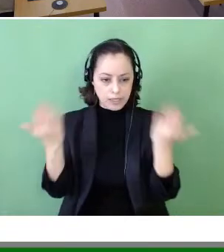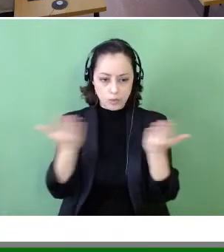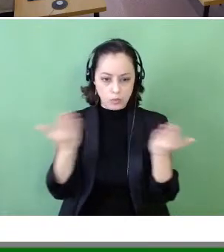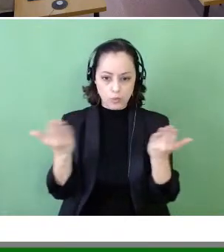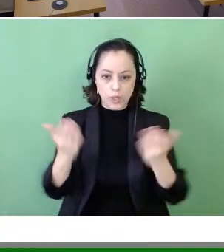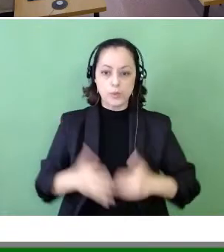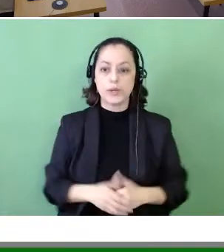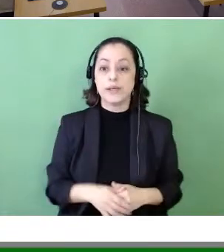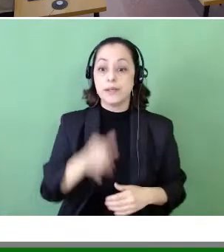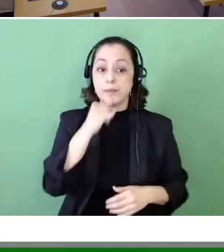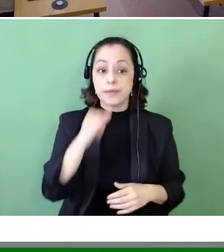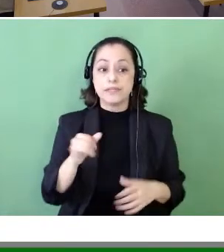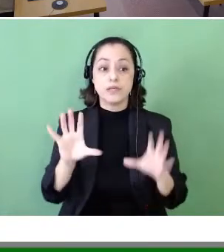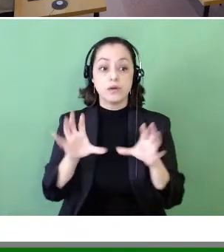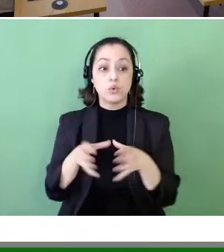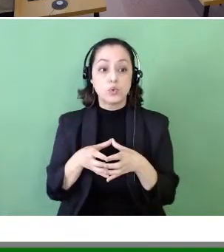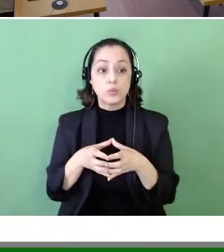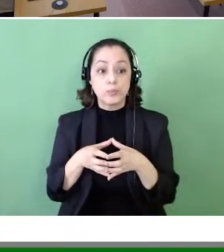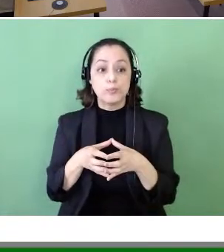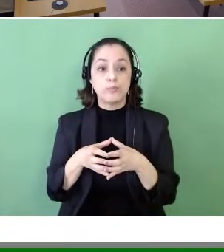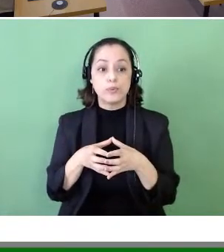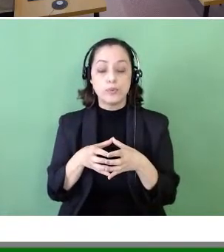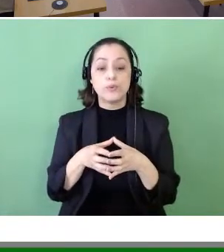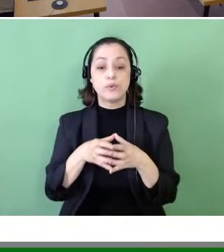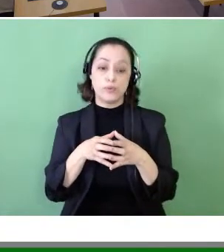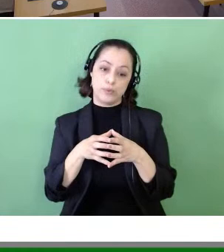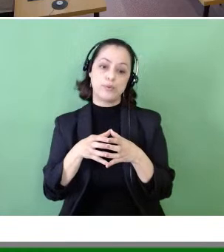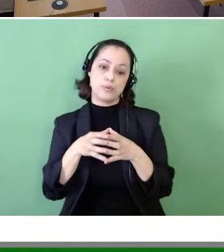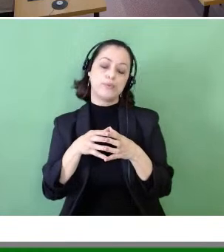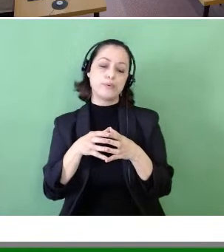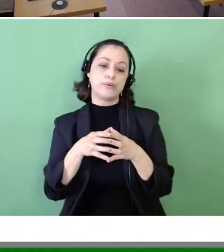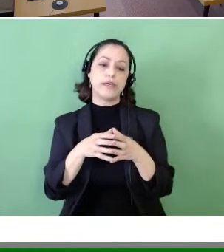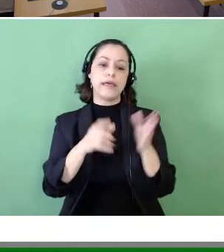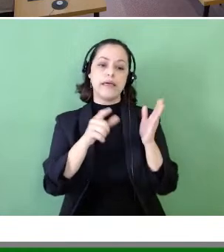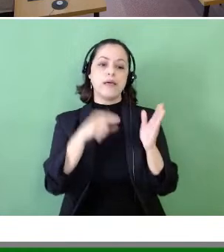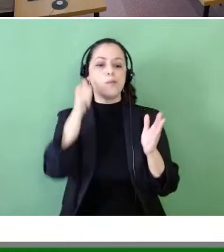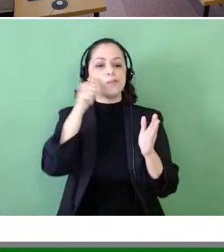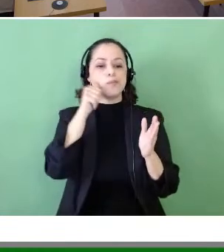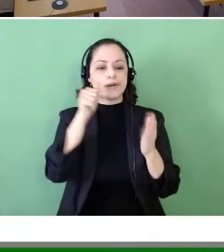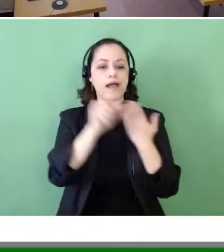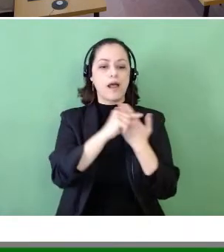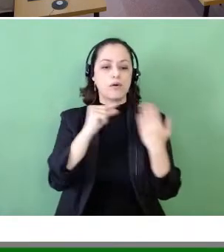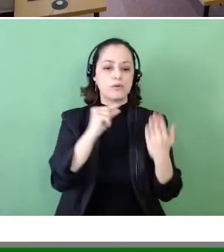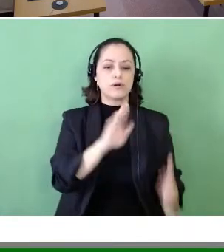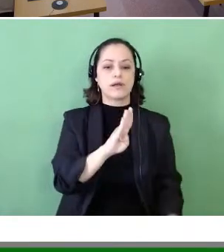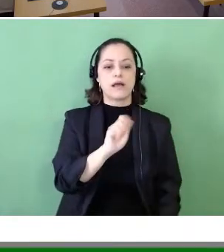como sugiere la autora. Y así elegimos entonces